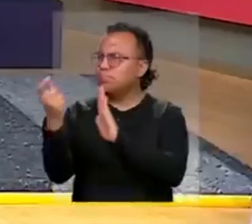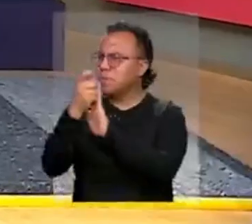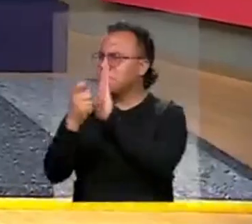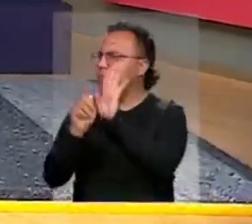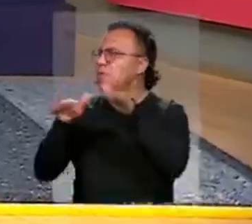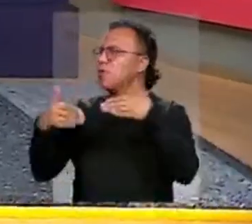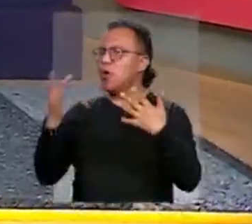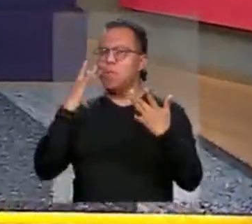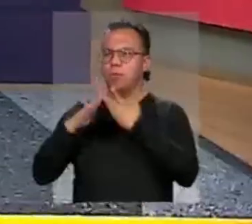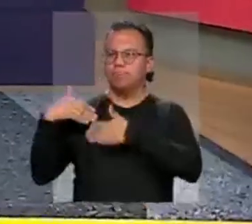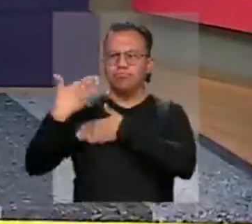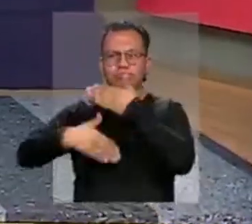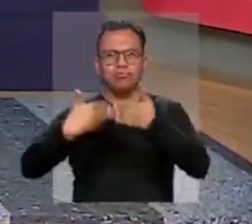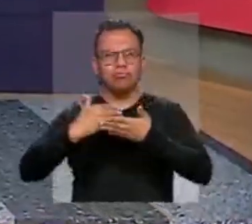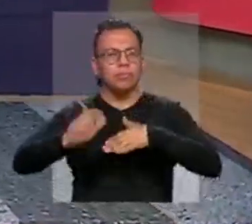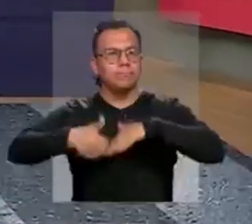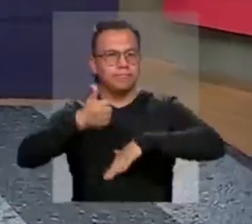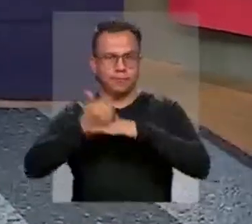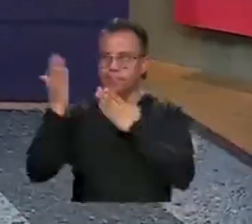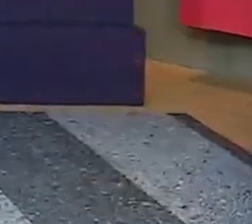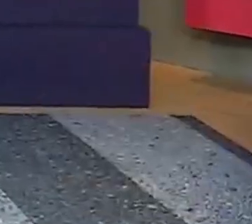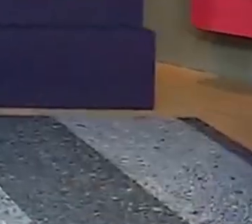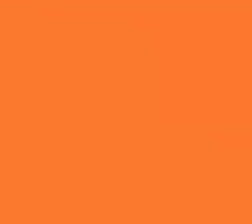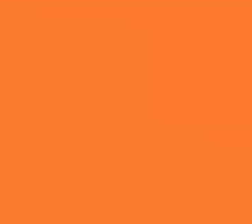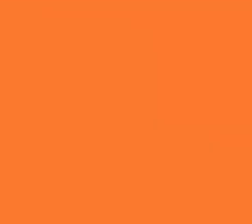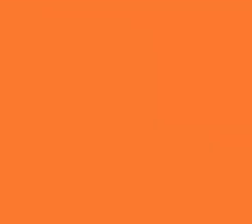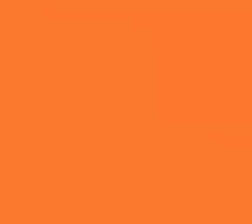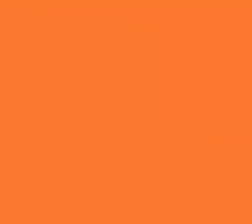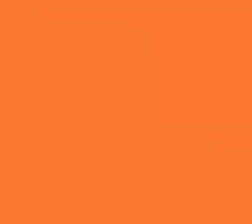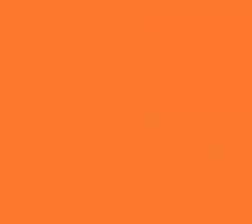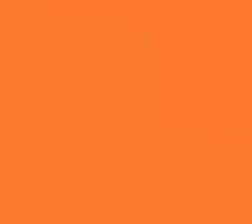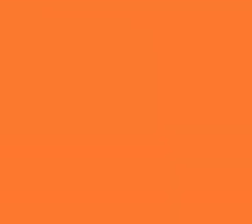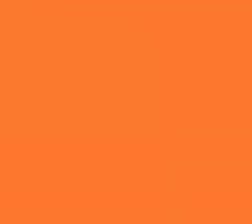los operativos que adelantarán las autoridades? Adelante.